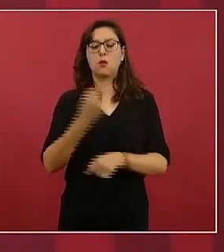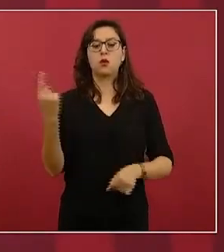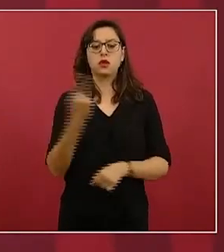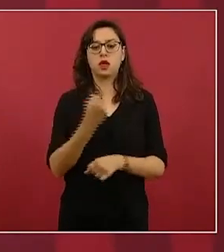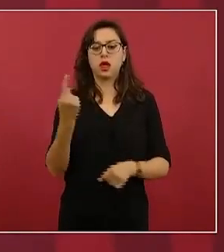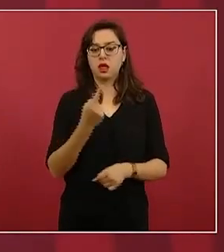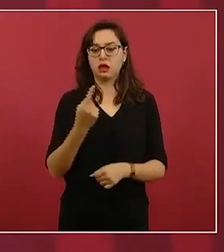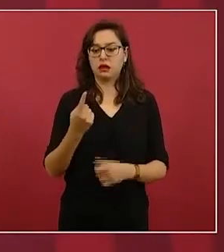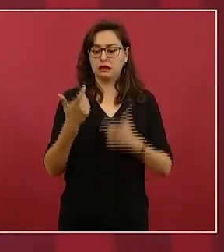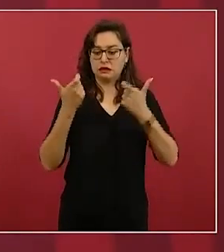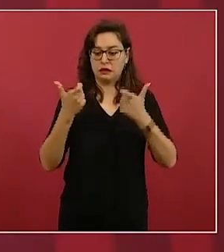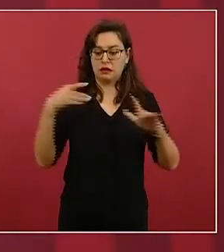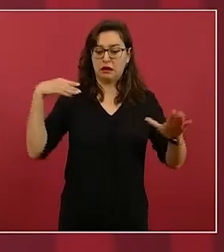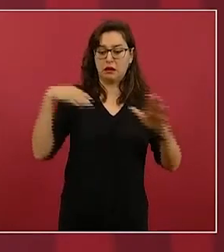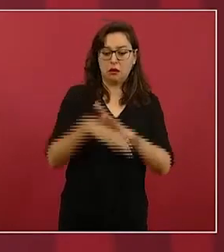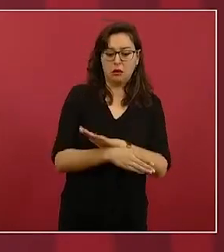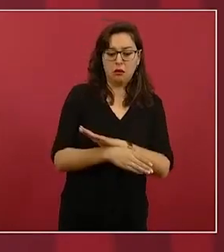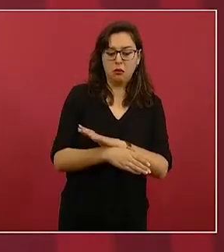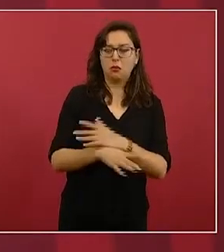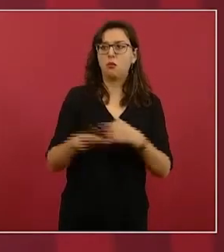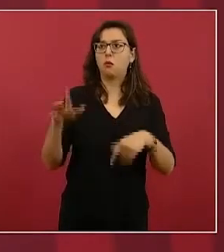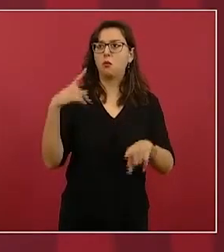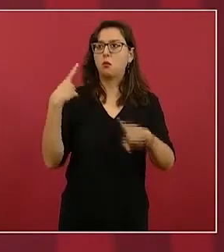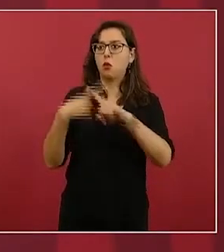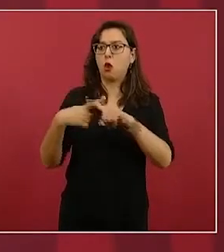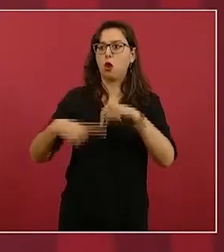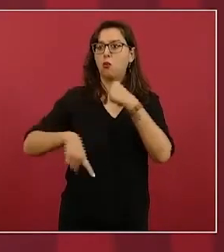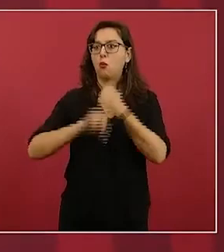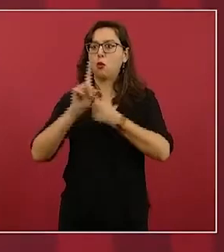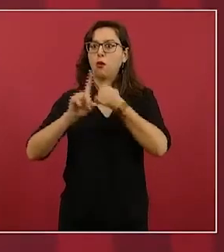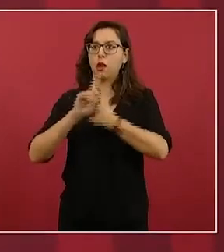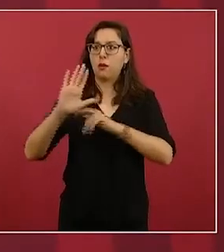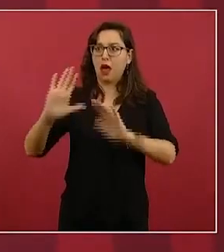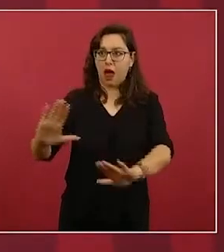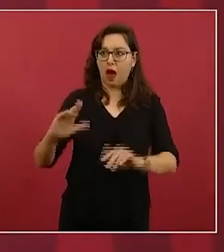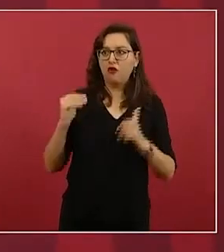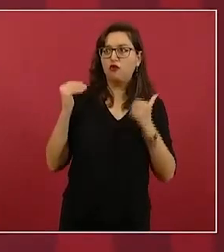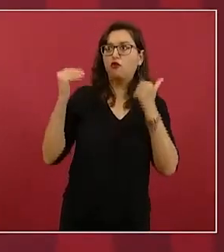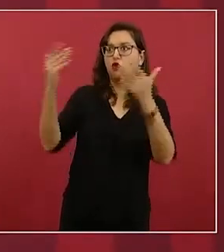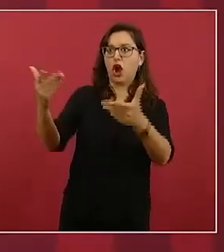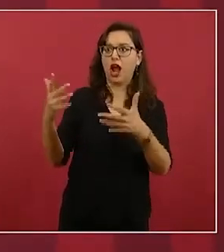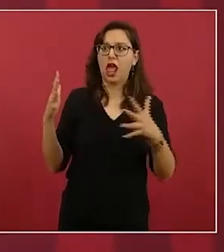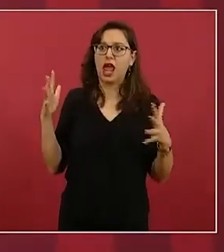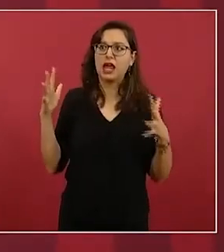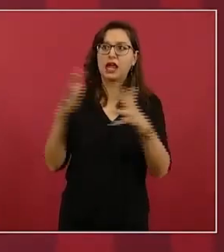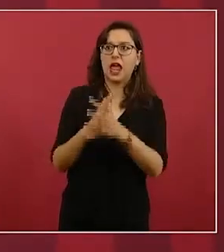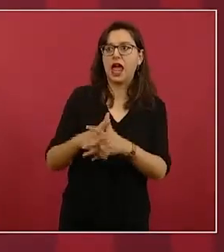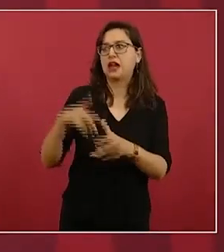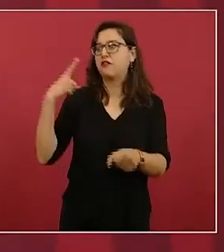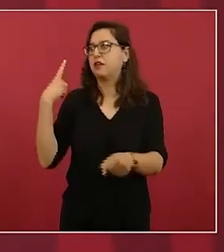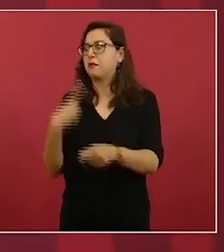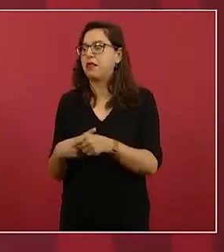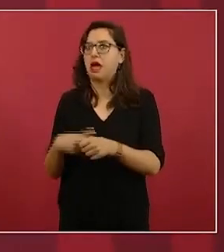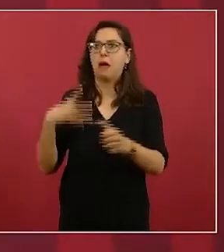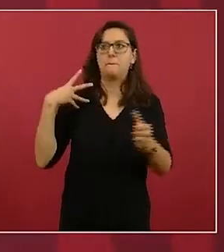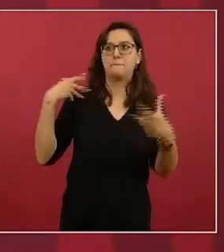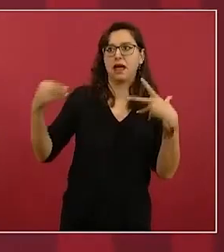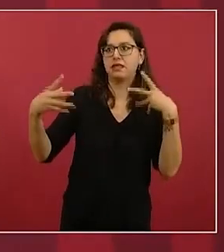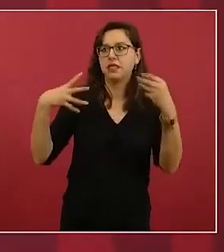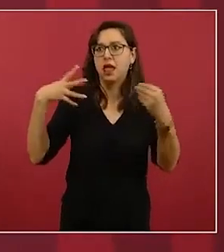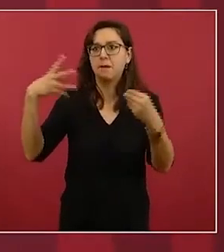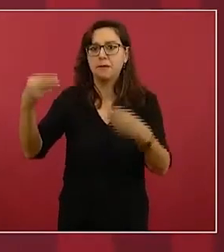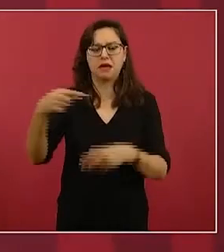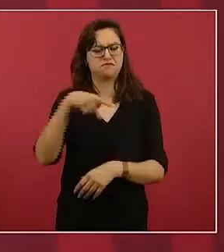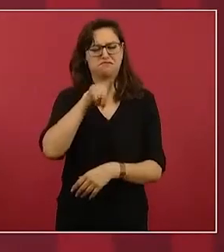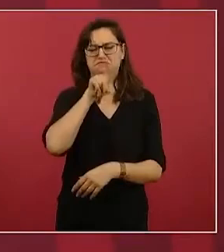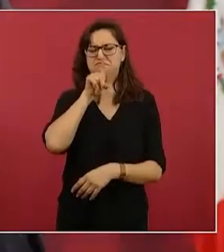extranjero, como la crisis económica que se origina por la pandemia